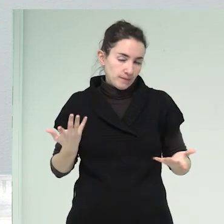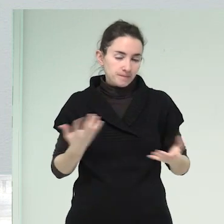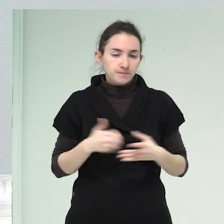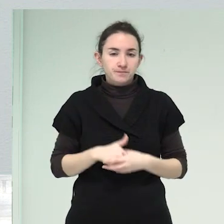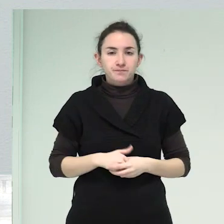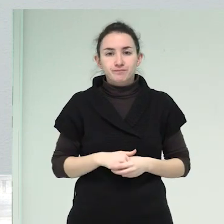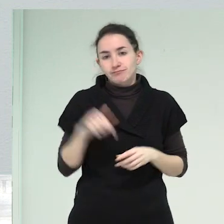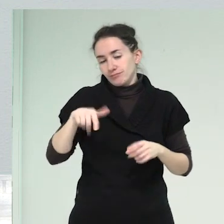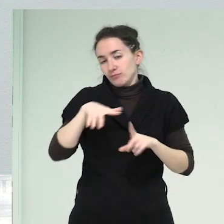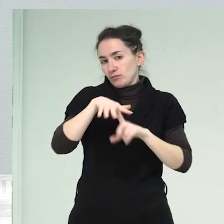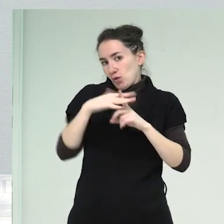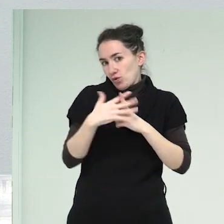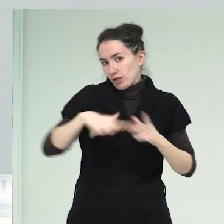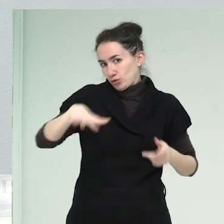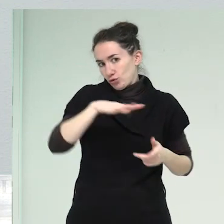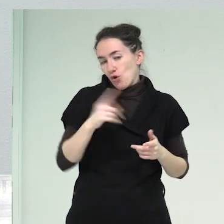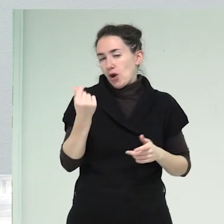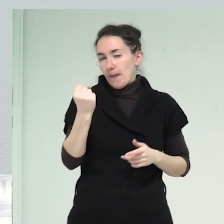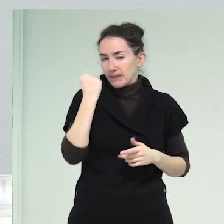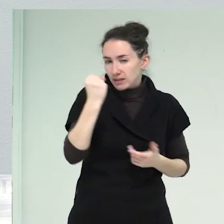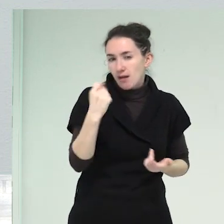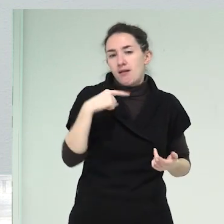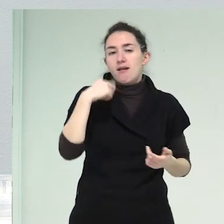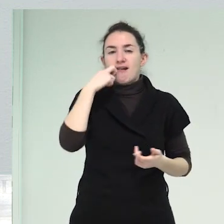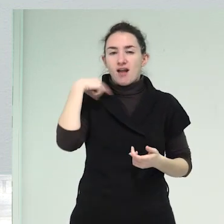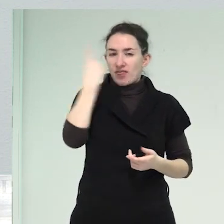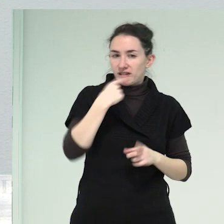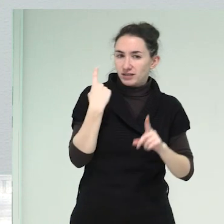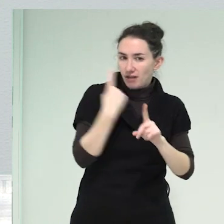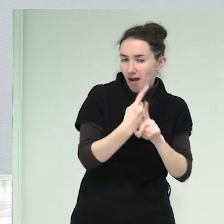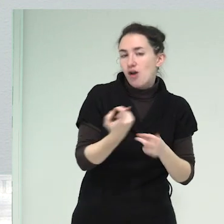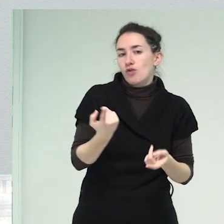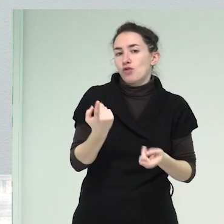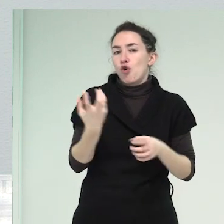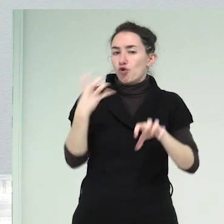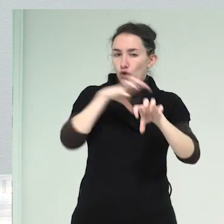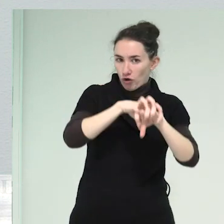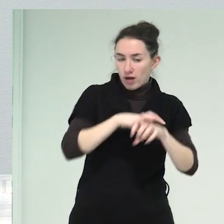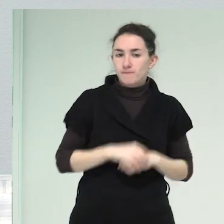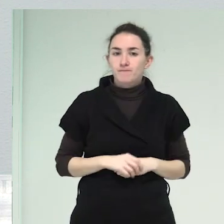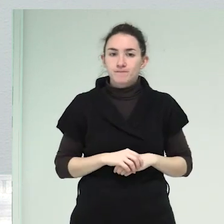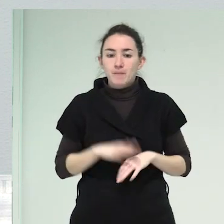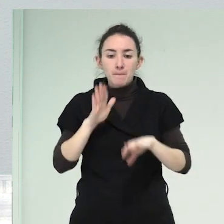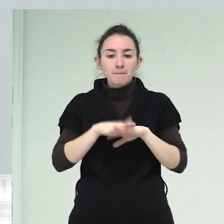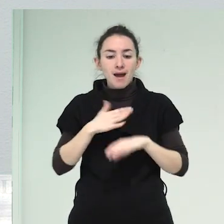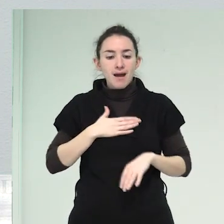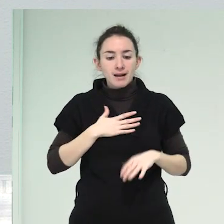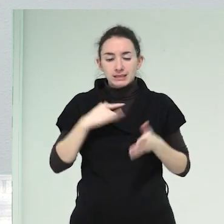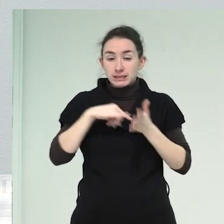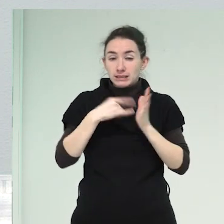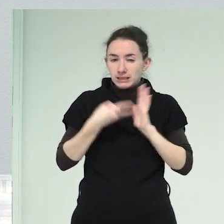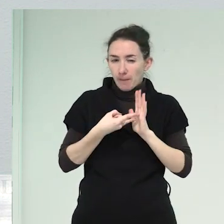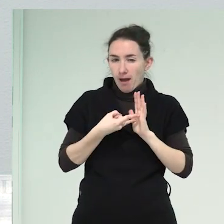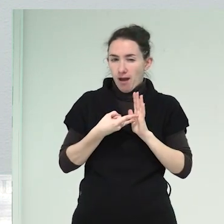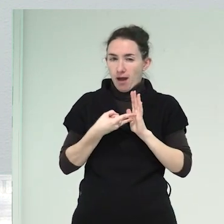en este contexto capitalista, racista y colonial. Pues que nos permitan cuestionar los sistemas de